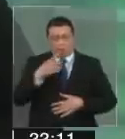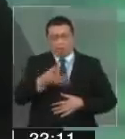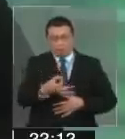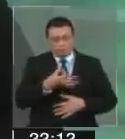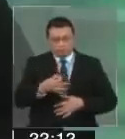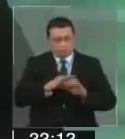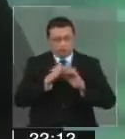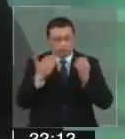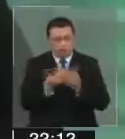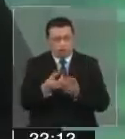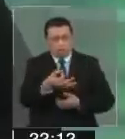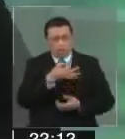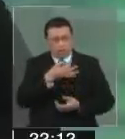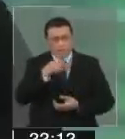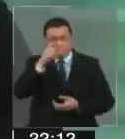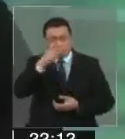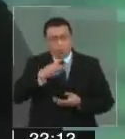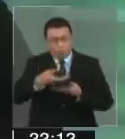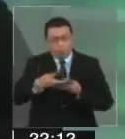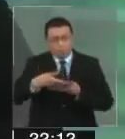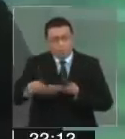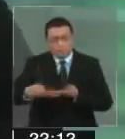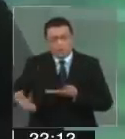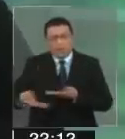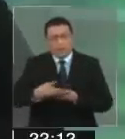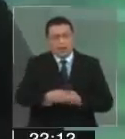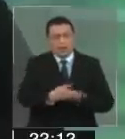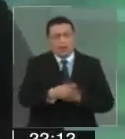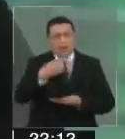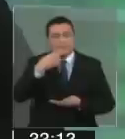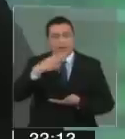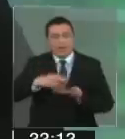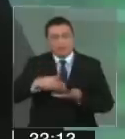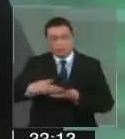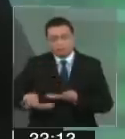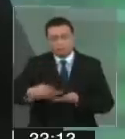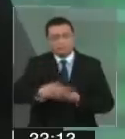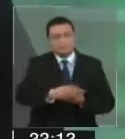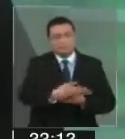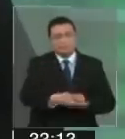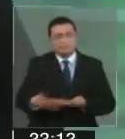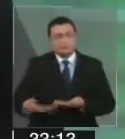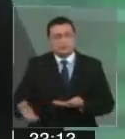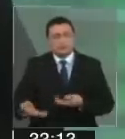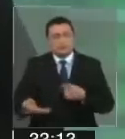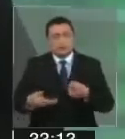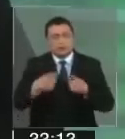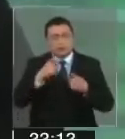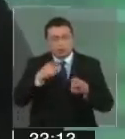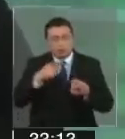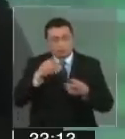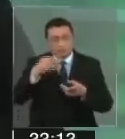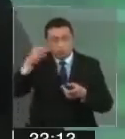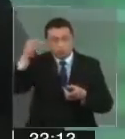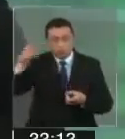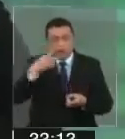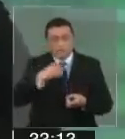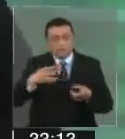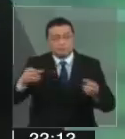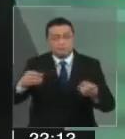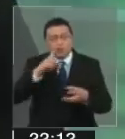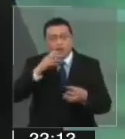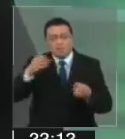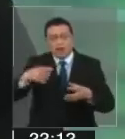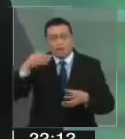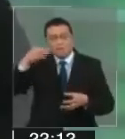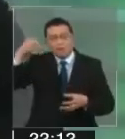que yo dije, ya. Entonces, fue una maternidad buscada,